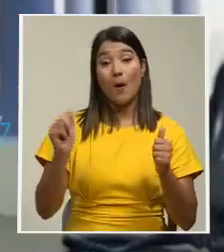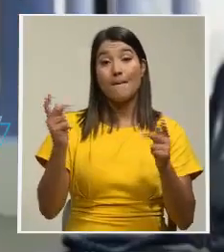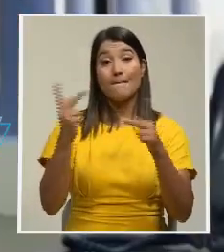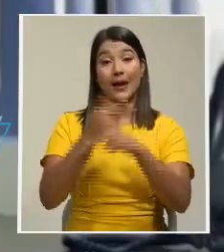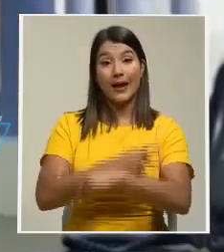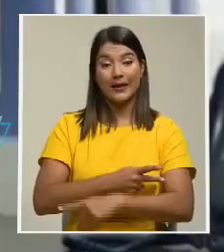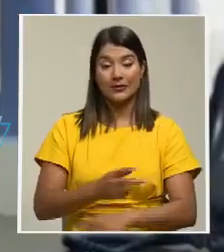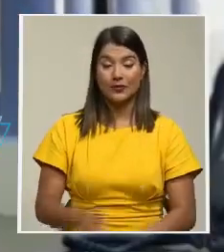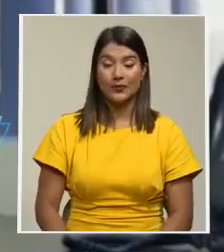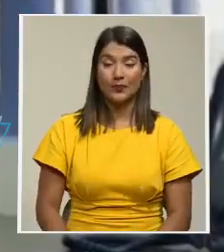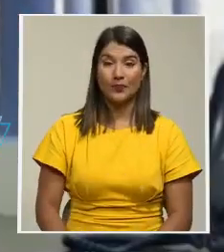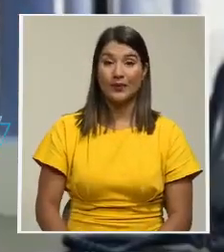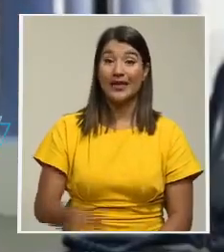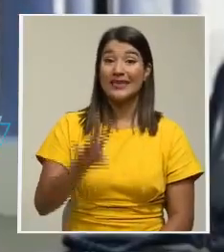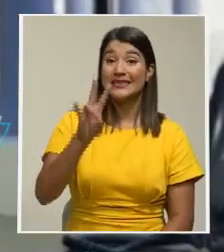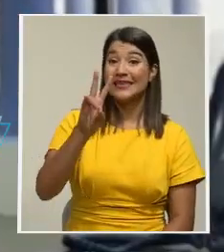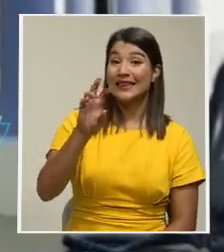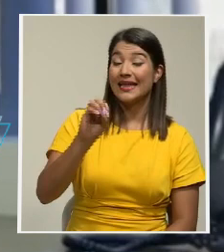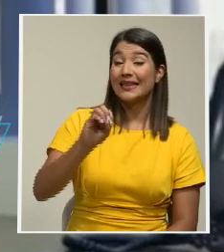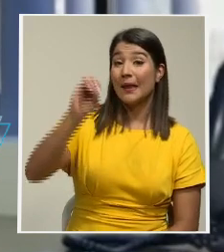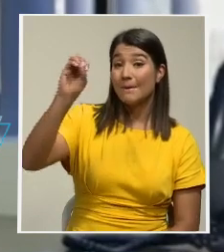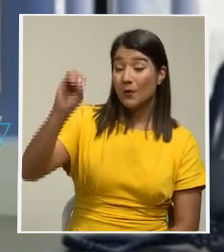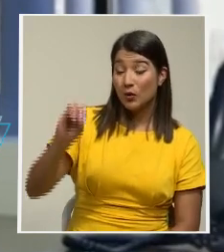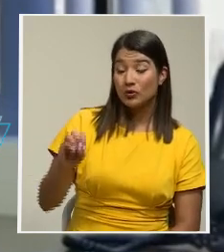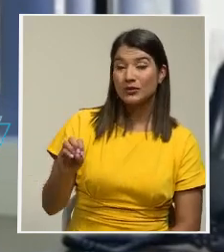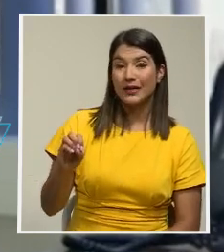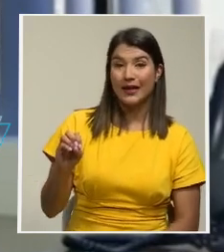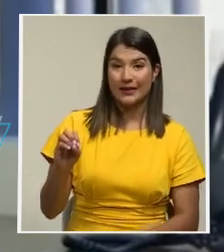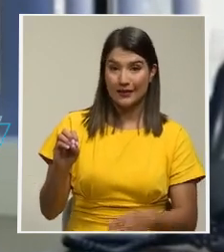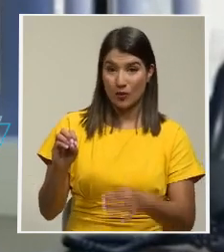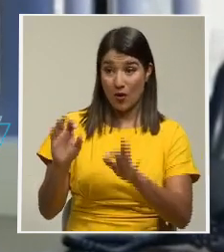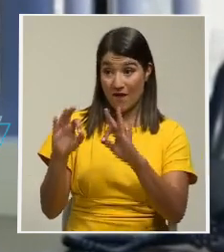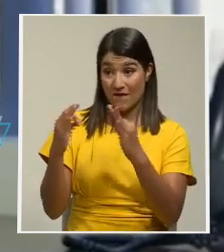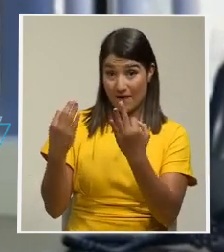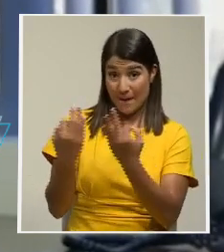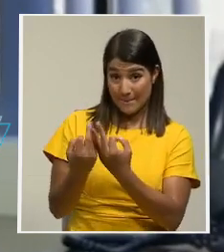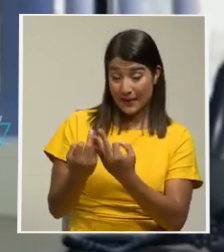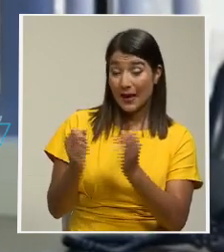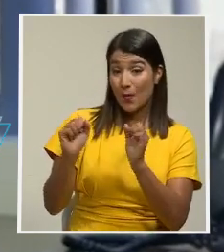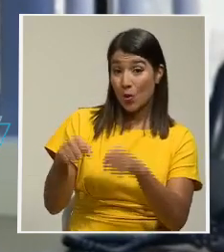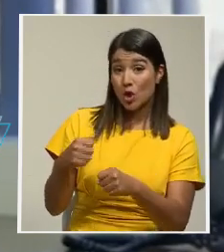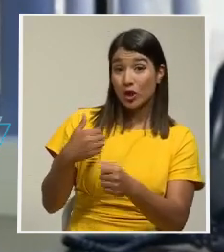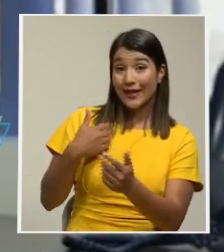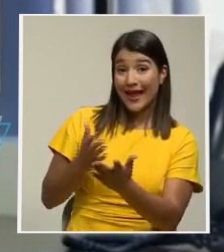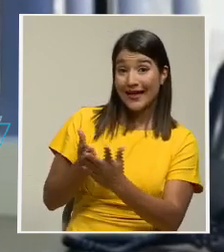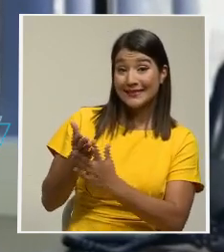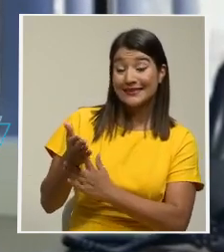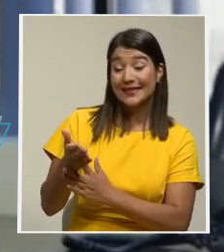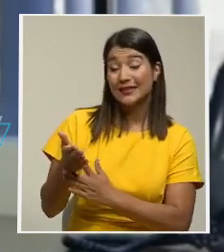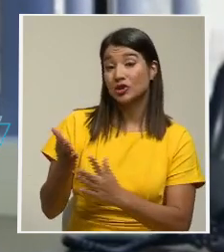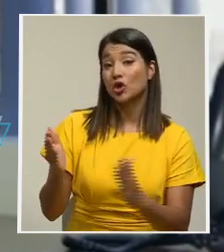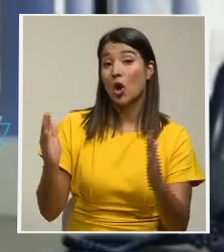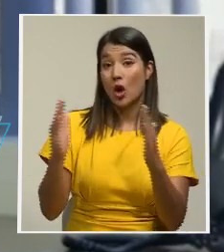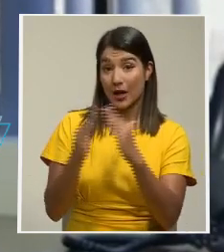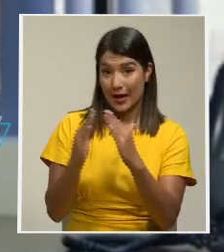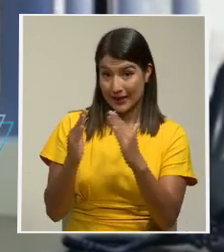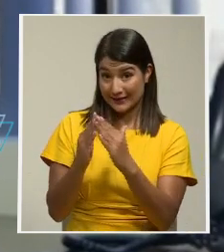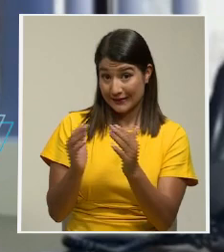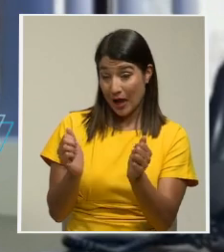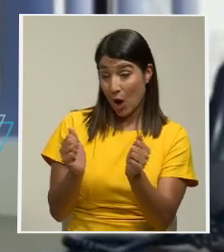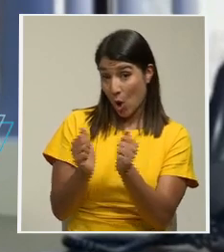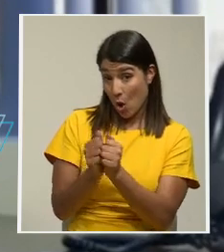El 70% de los núcleos familiares que recibieron y tuvieron acceso a vivienda usando este